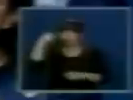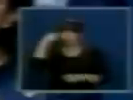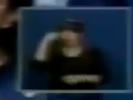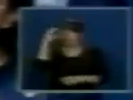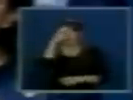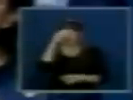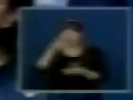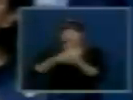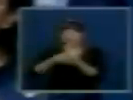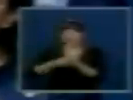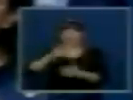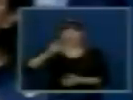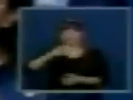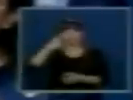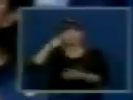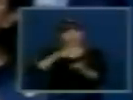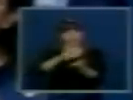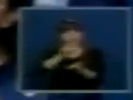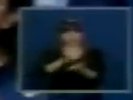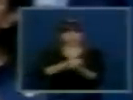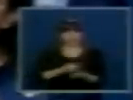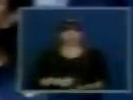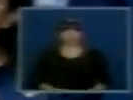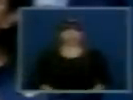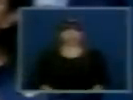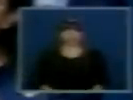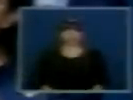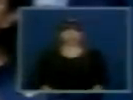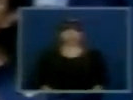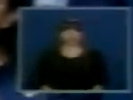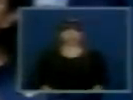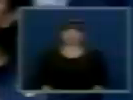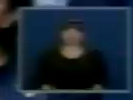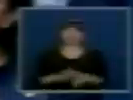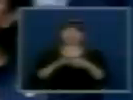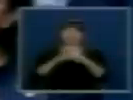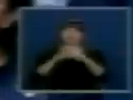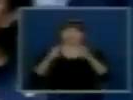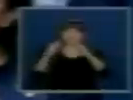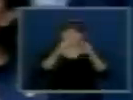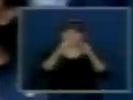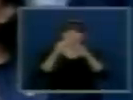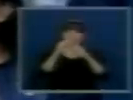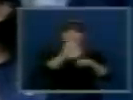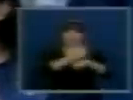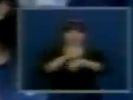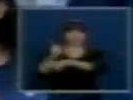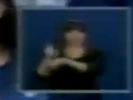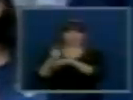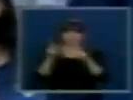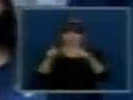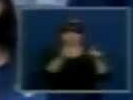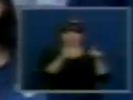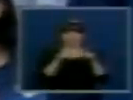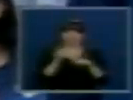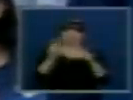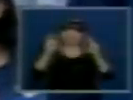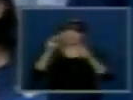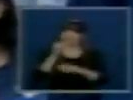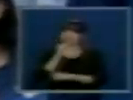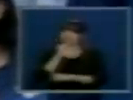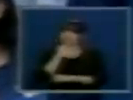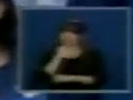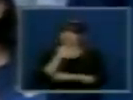recursos que se requieran para ello. En materia de vivienda y asentamientos humanos, tema crítico en lo